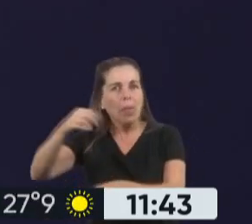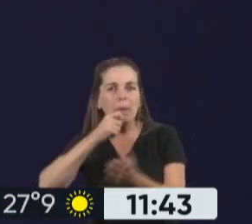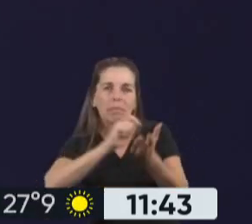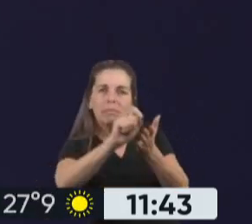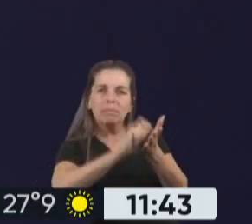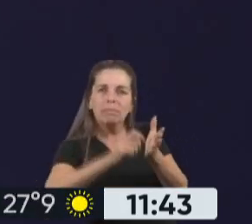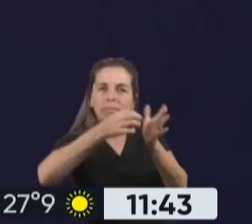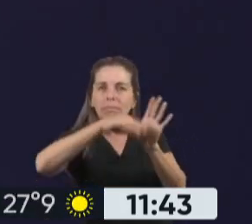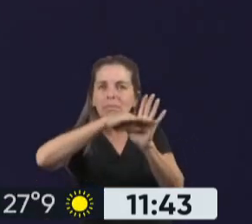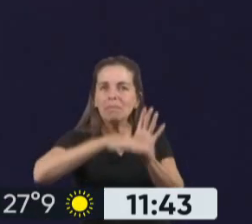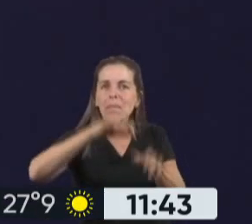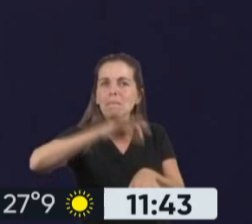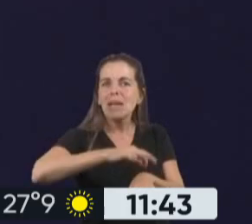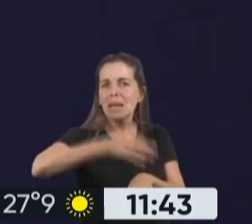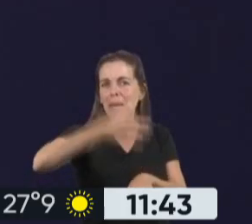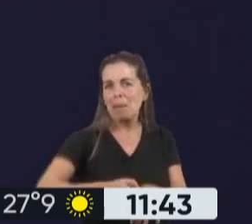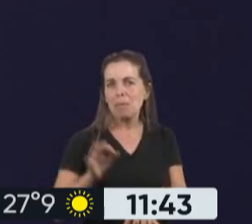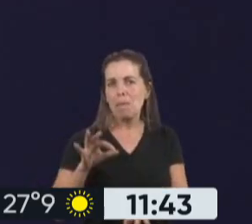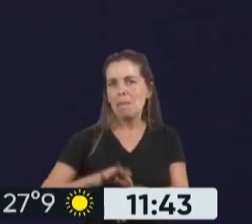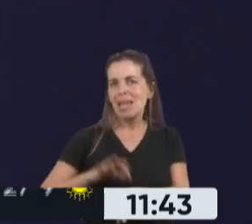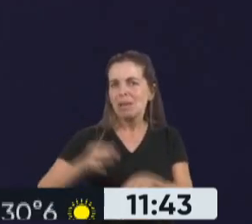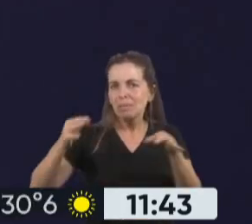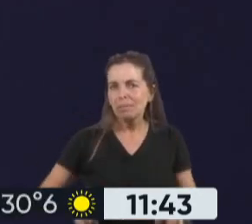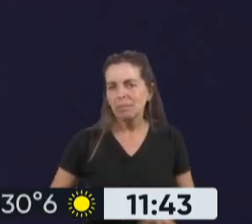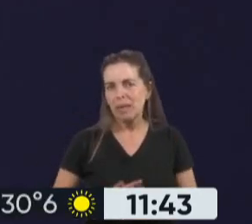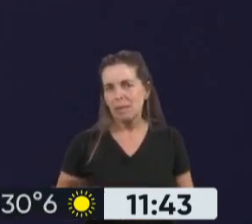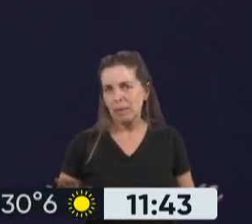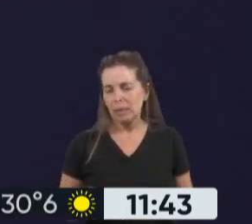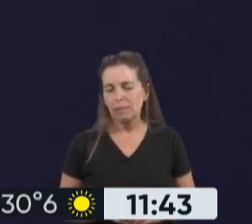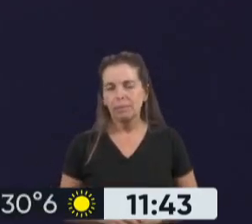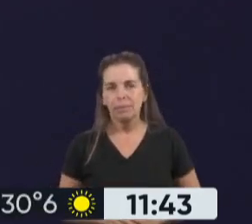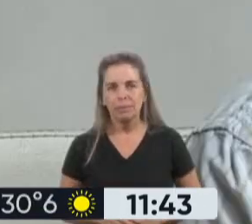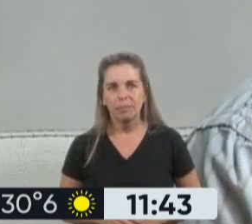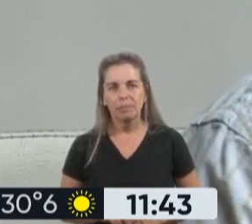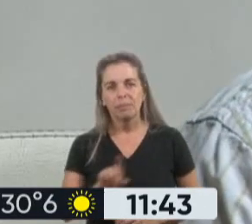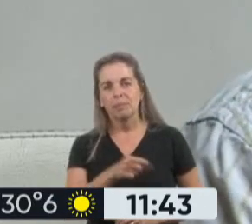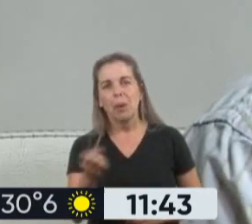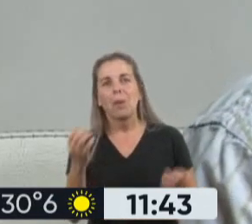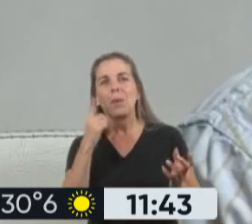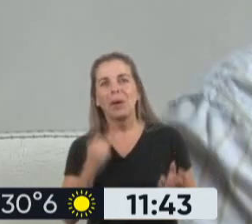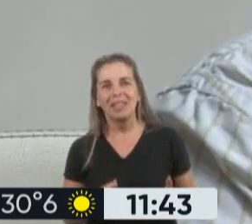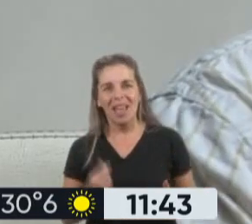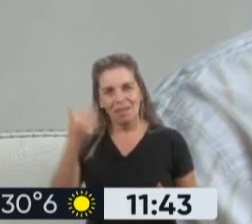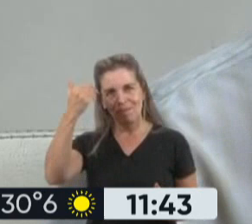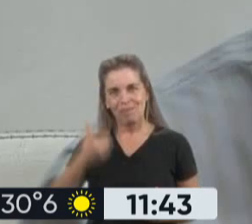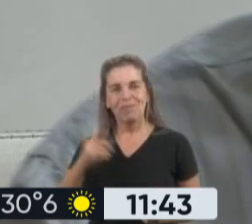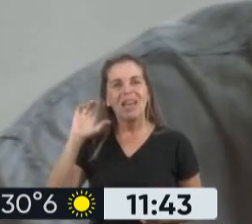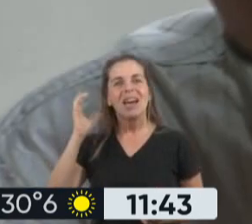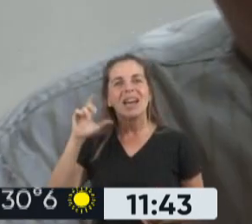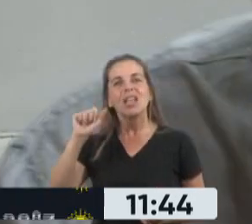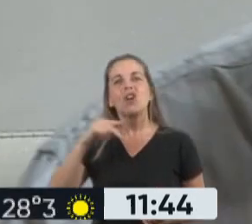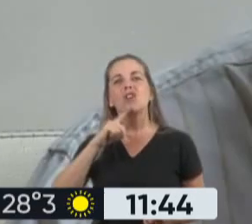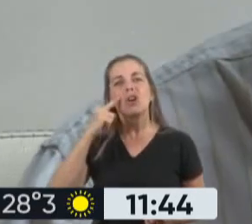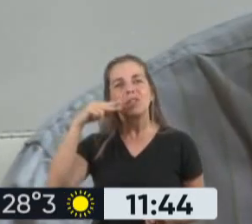por el profesional que corresponde. No hay mucho más para decir que eso. Buen día, Pablo Gagliano de Radio Continental. Hola Pablo,